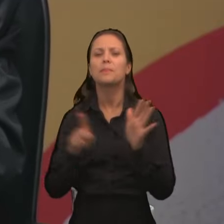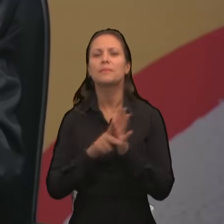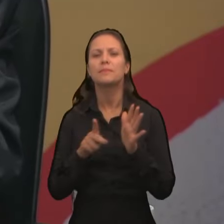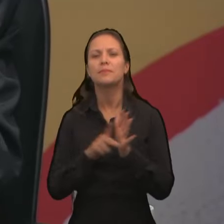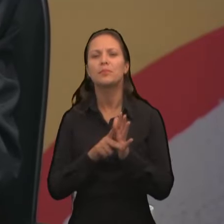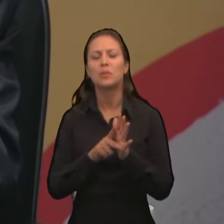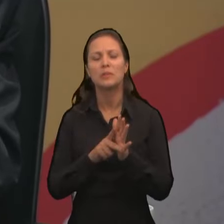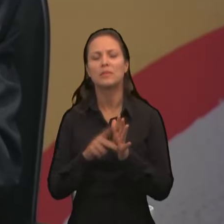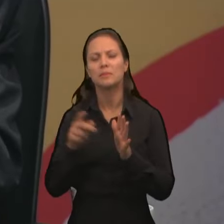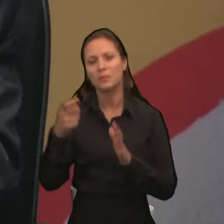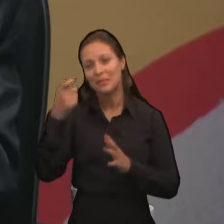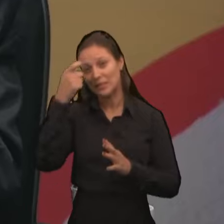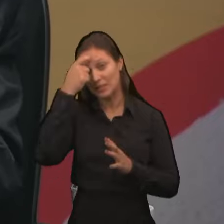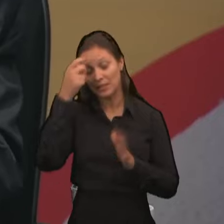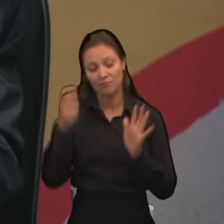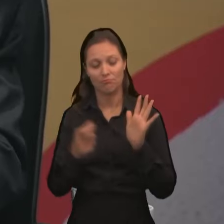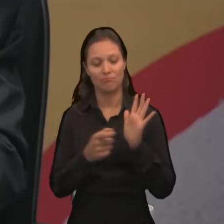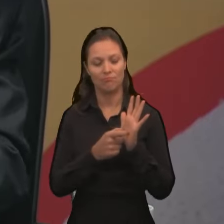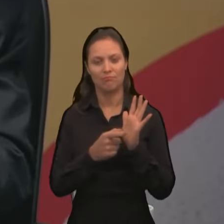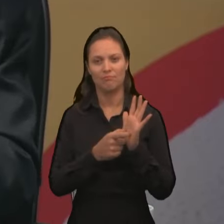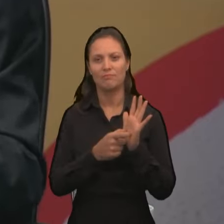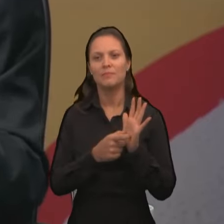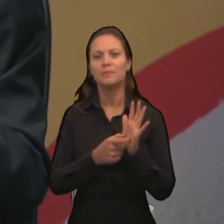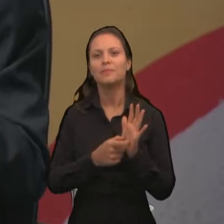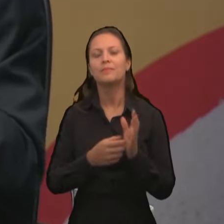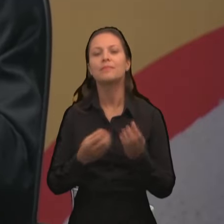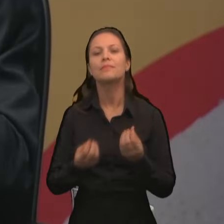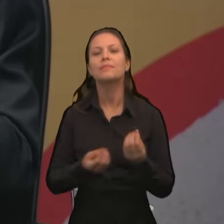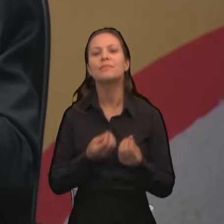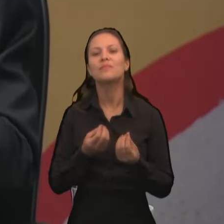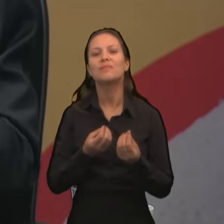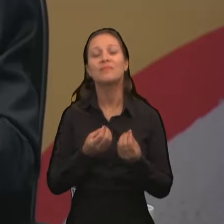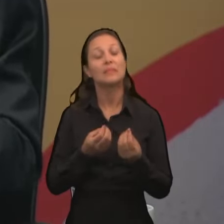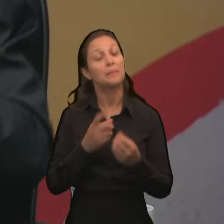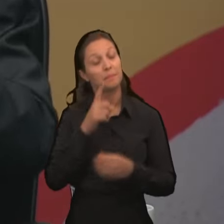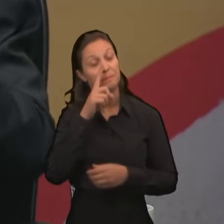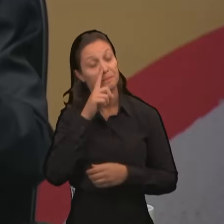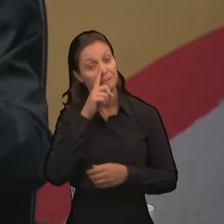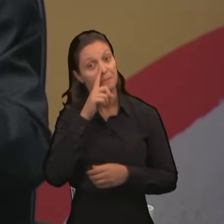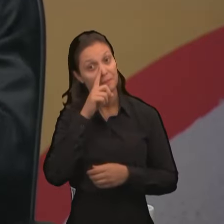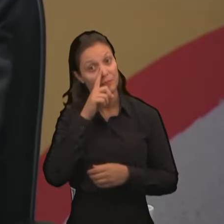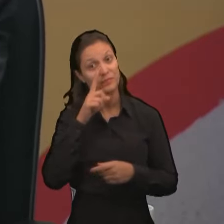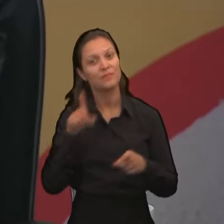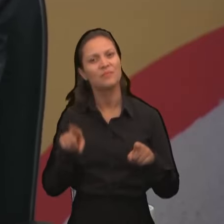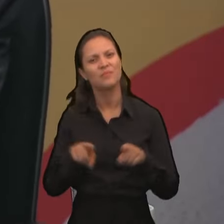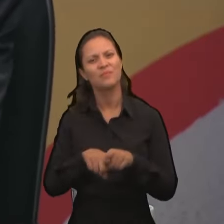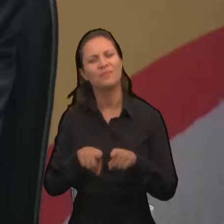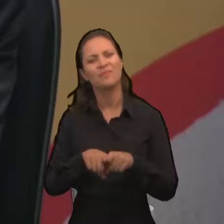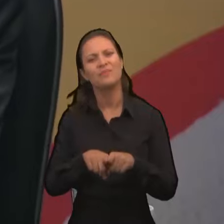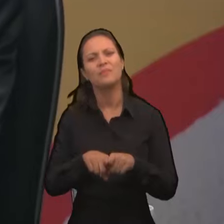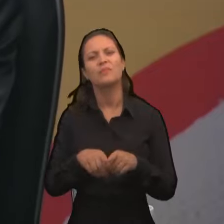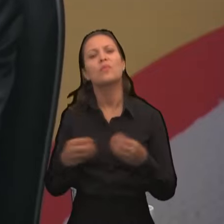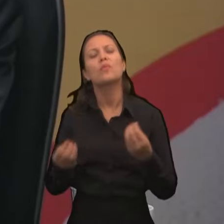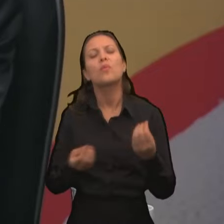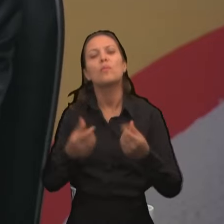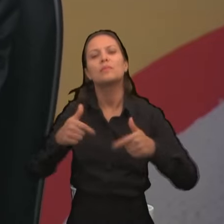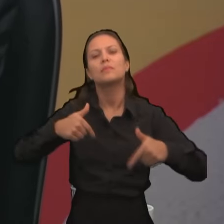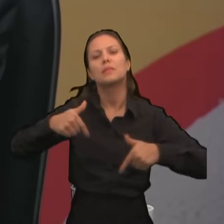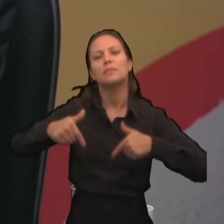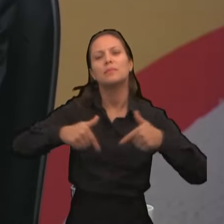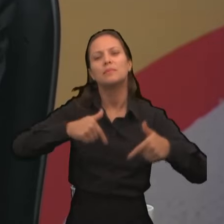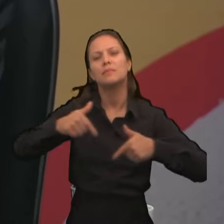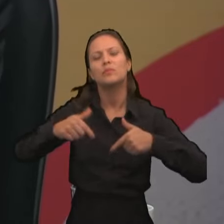el Uber, todo lo maneja la inteligencia artificial, que también ofrece un